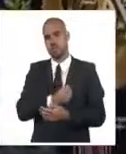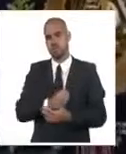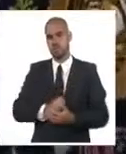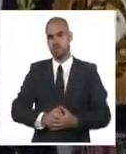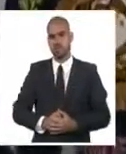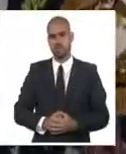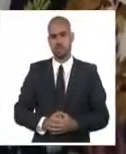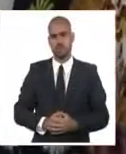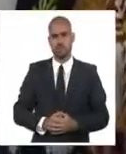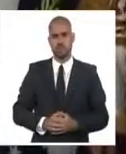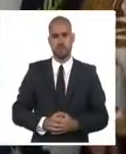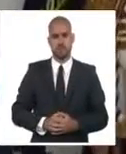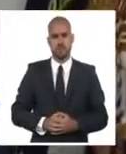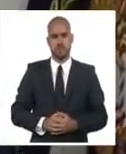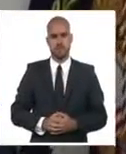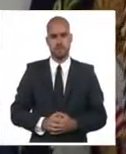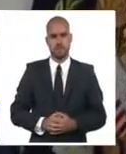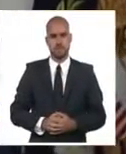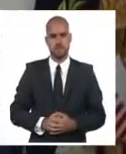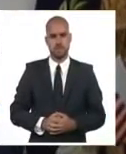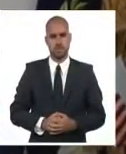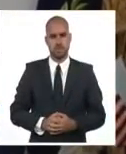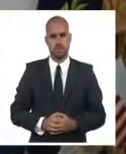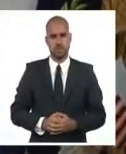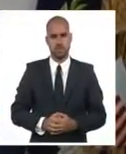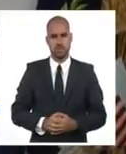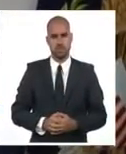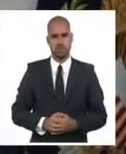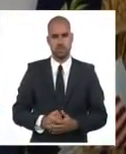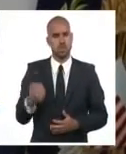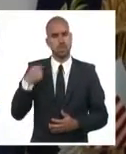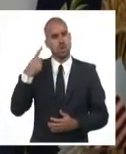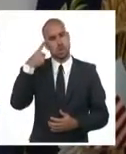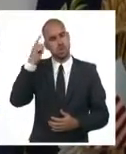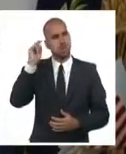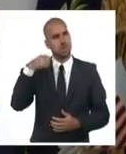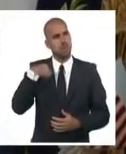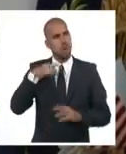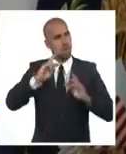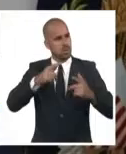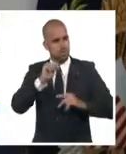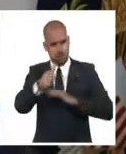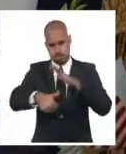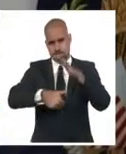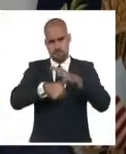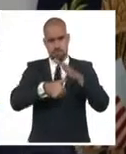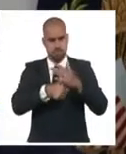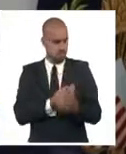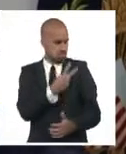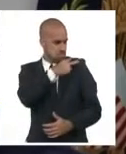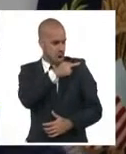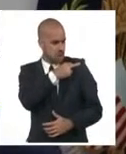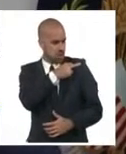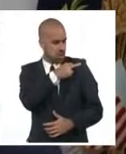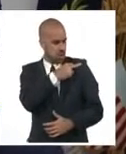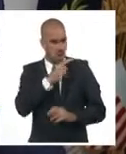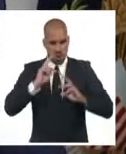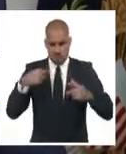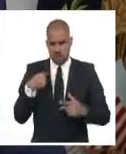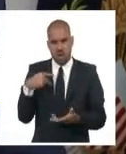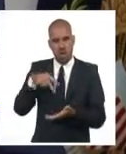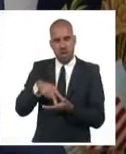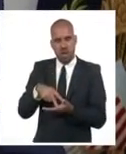Yo esperaba que al llegar a la presidencia no tendría que volver a hacer esto. Otra masacre